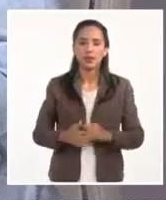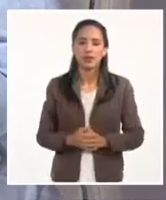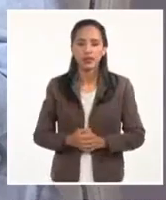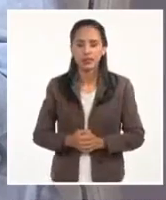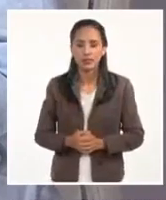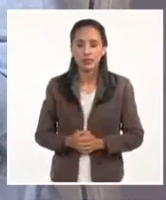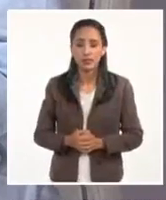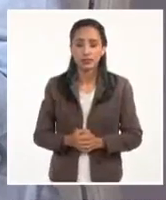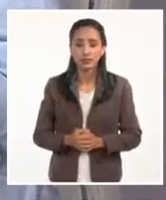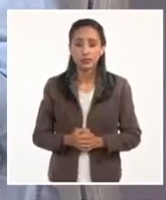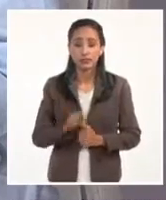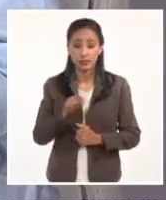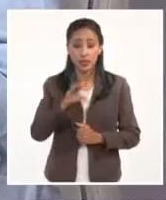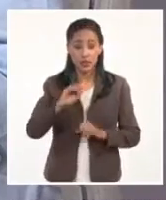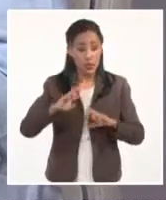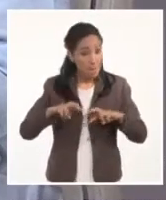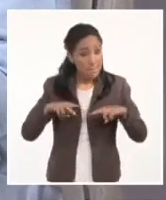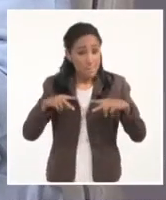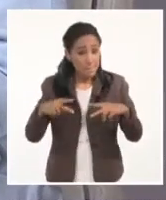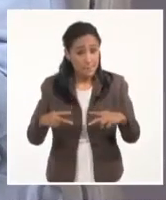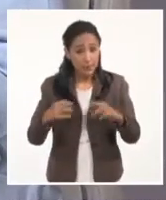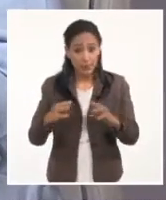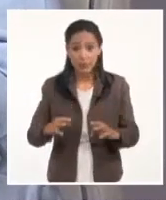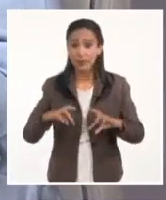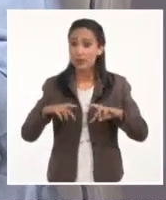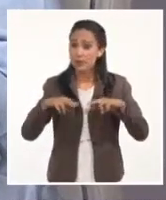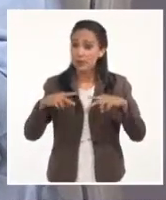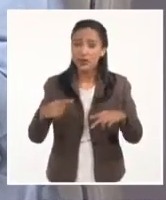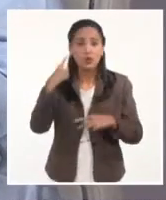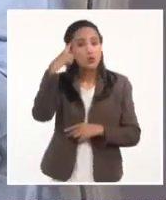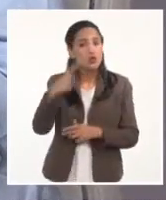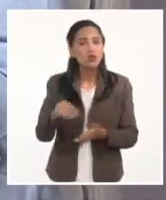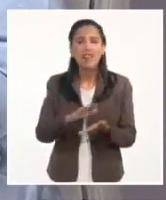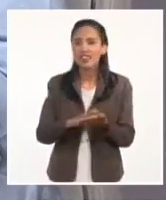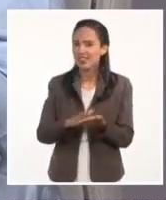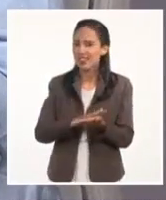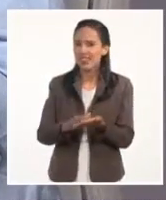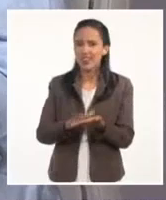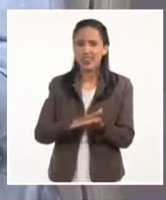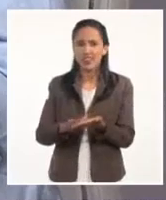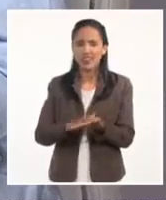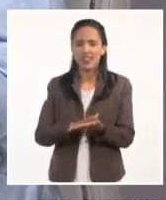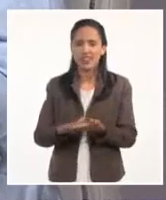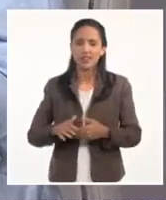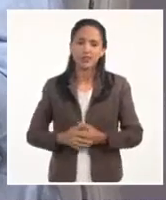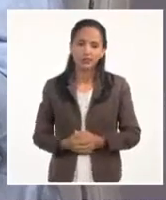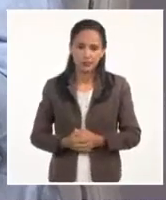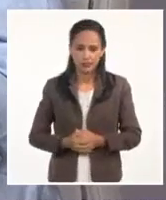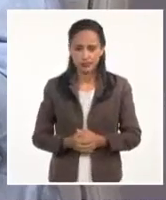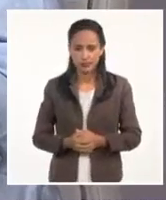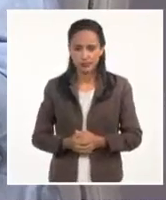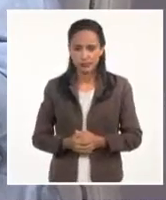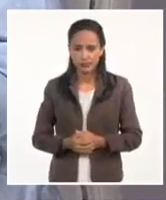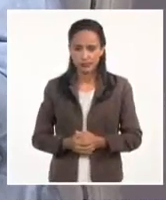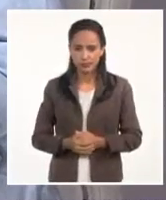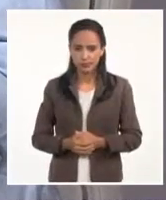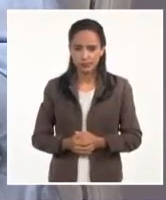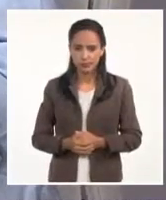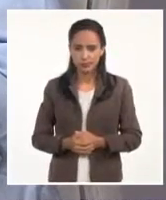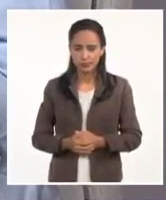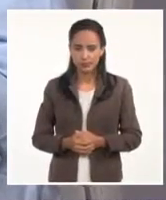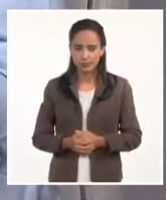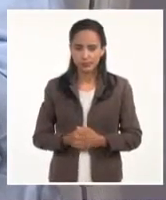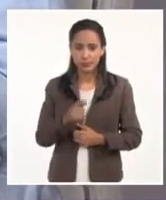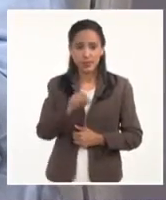pero no saben lo que es el memorando de malo y no saben lo que no saben que está están un guión están desarrollando un guión que está